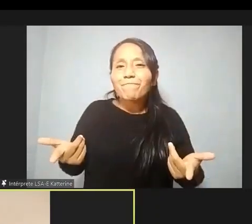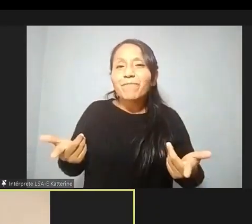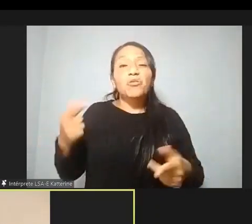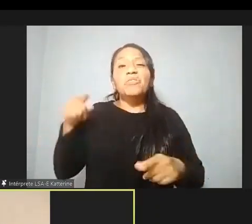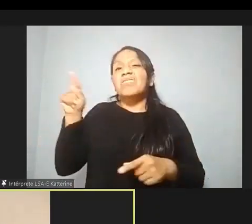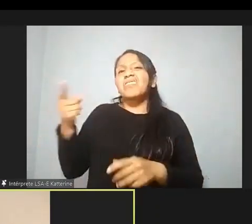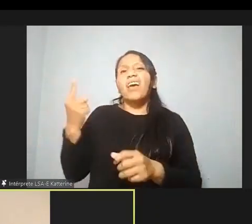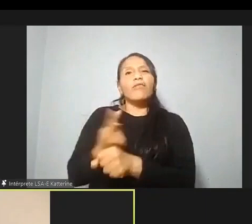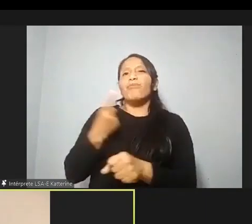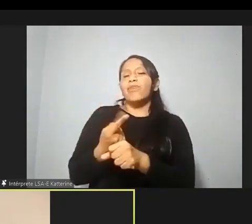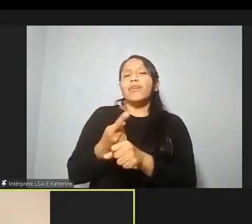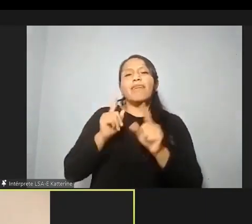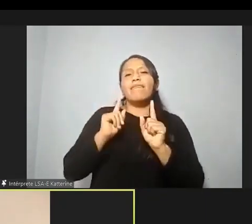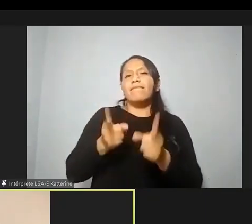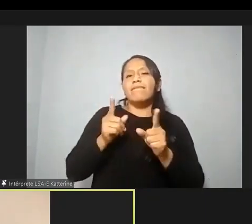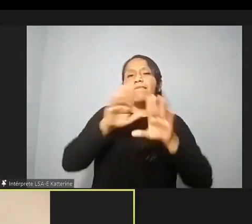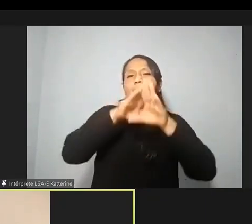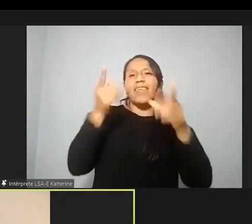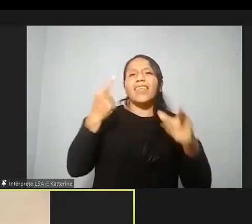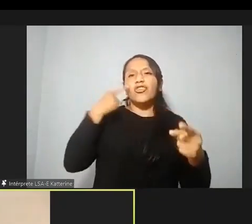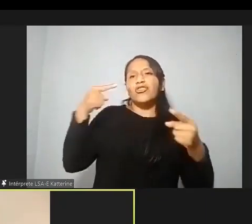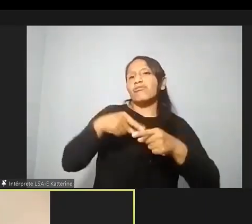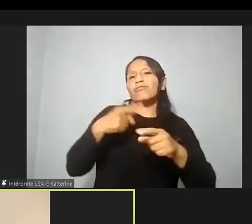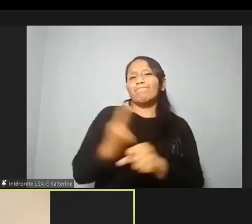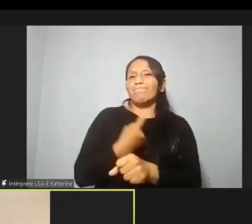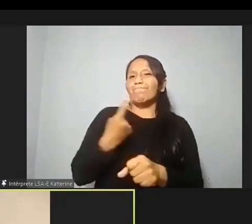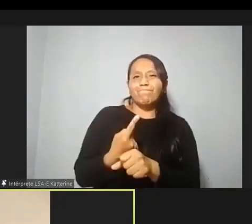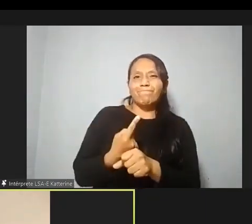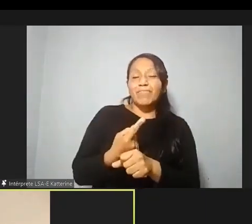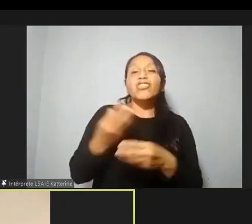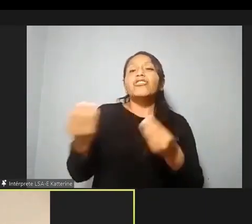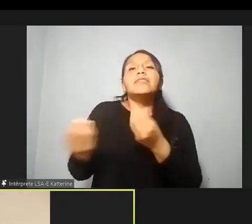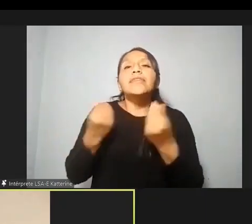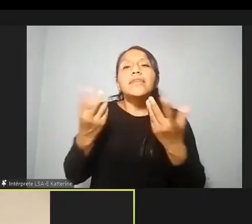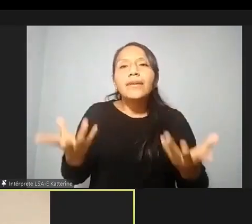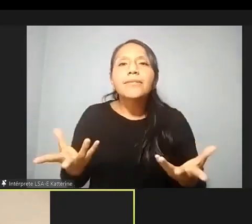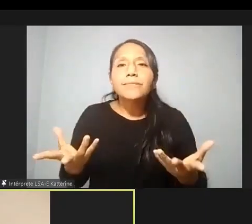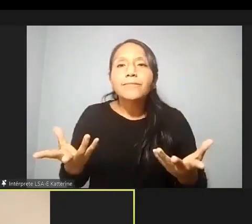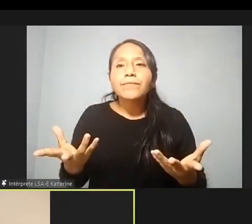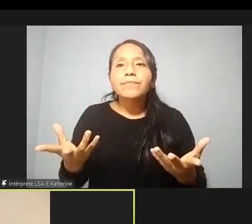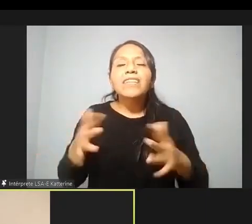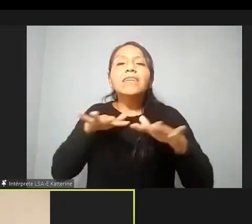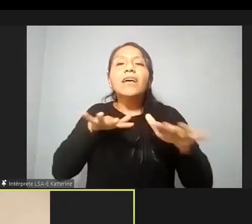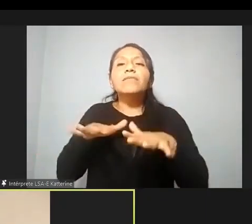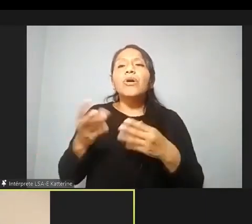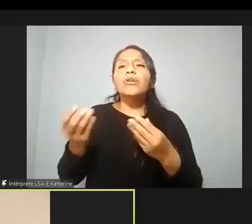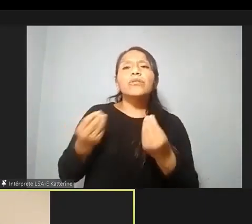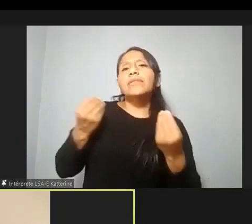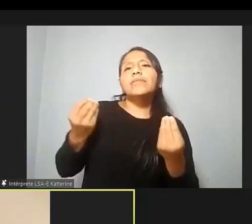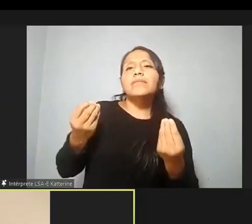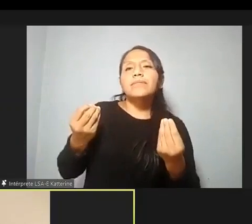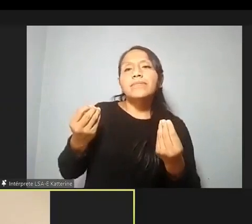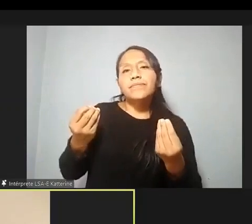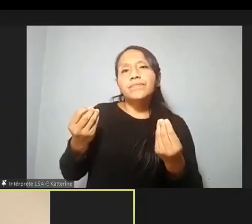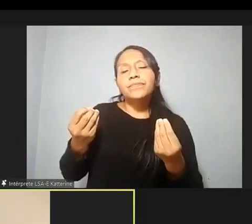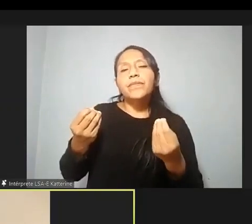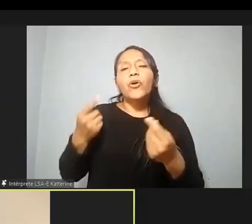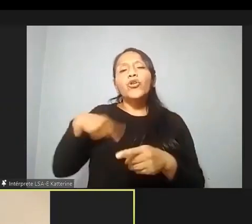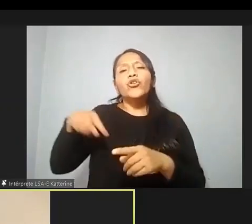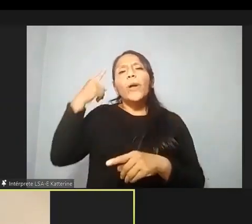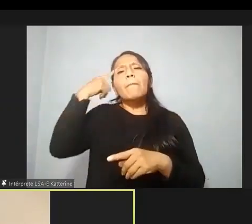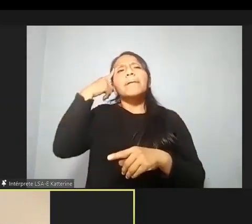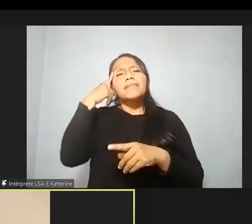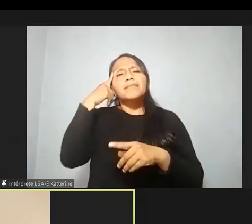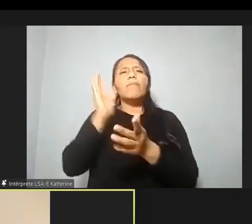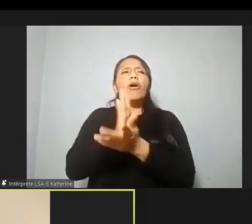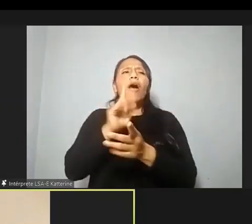podría permanecer dentro. Y entonces, ¿qué hacemos en esos casos? Cuando seguimos pensando de manera capacitista